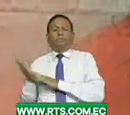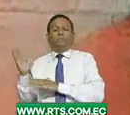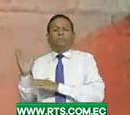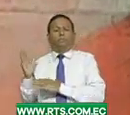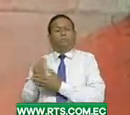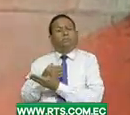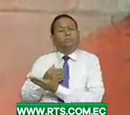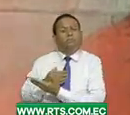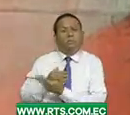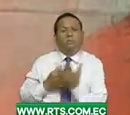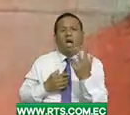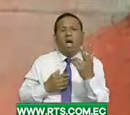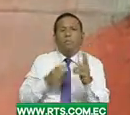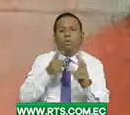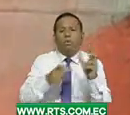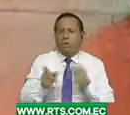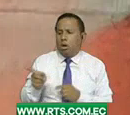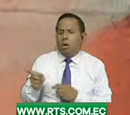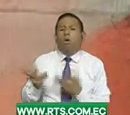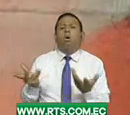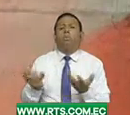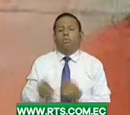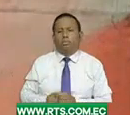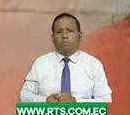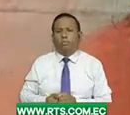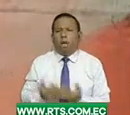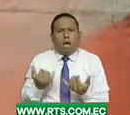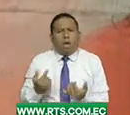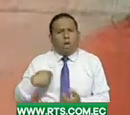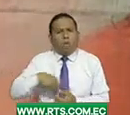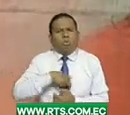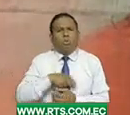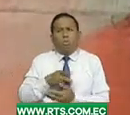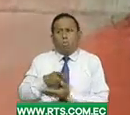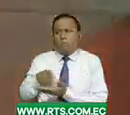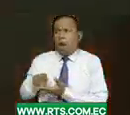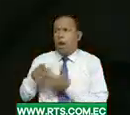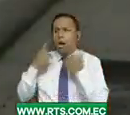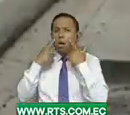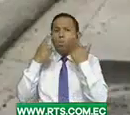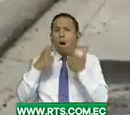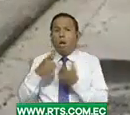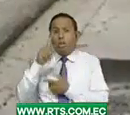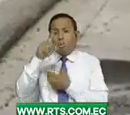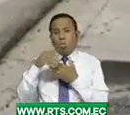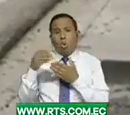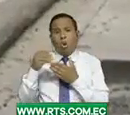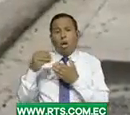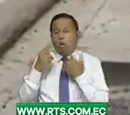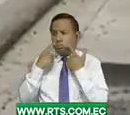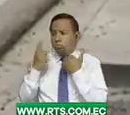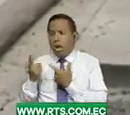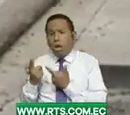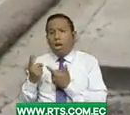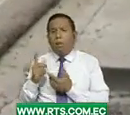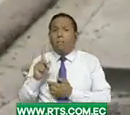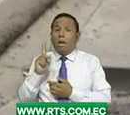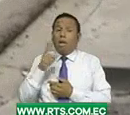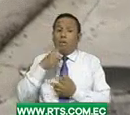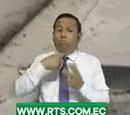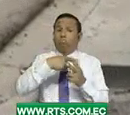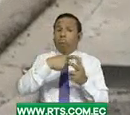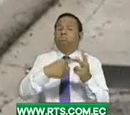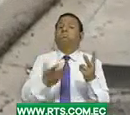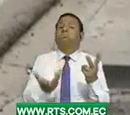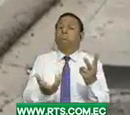tres personas. Ahora no se está seguro ni pagando el servicio de un guardia. Nada, se le paga un dólar al señor diario ahí, pero igual lo llegan, el man no